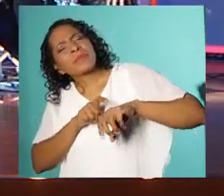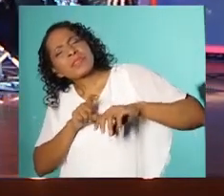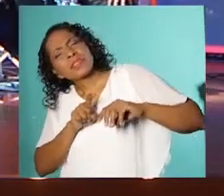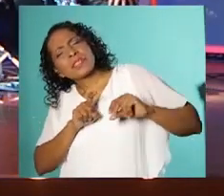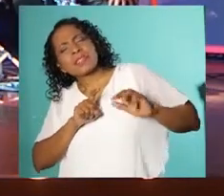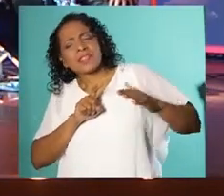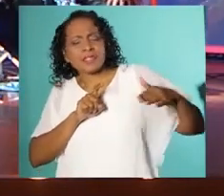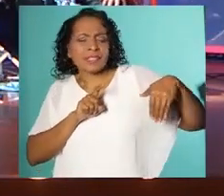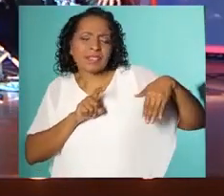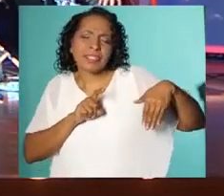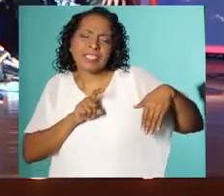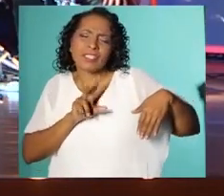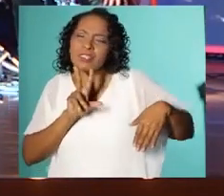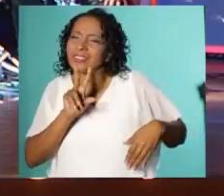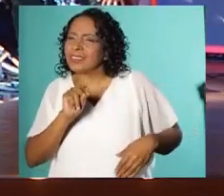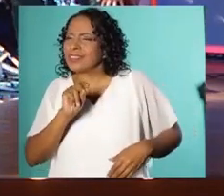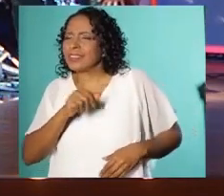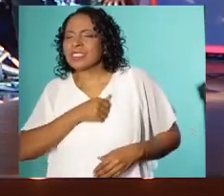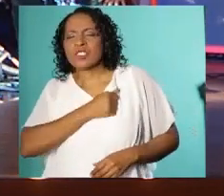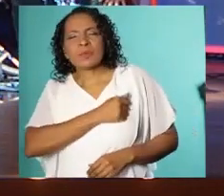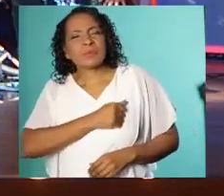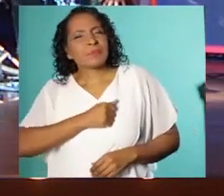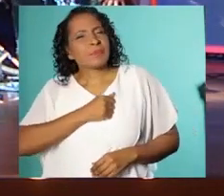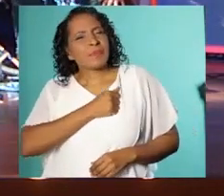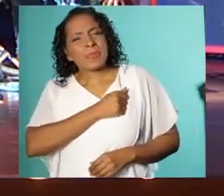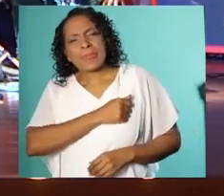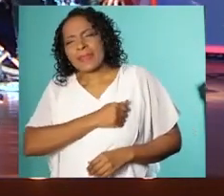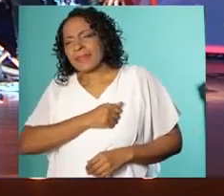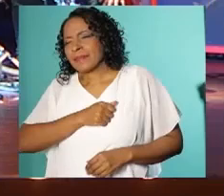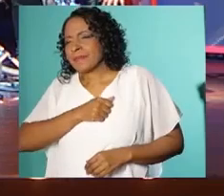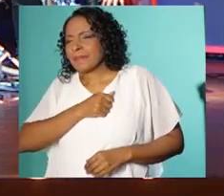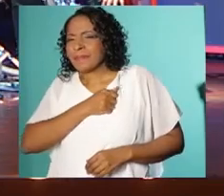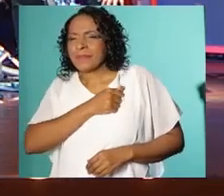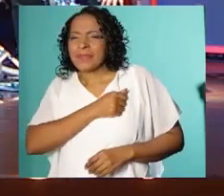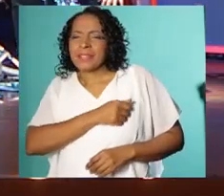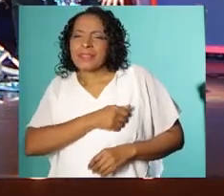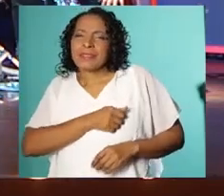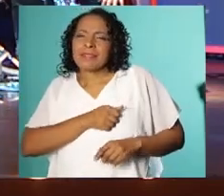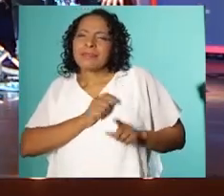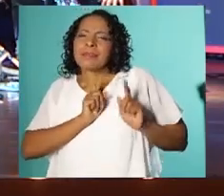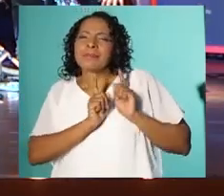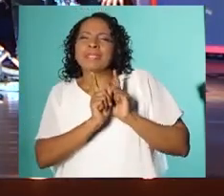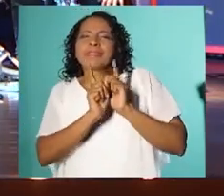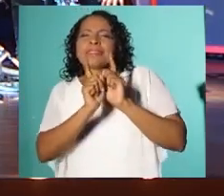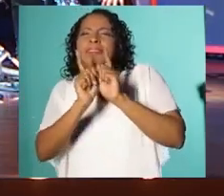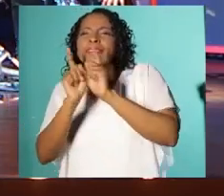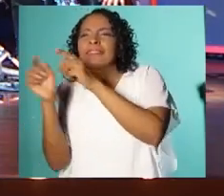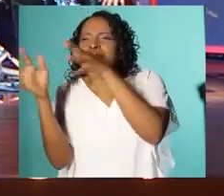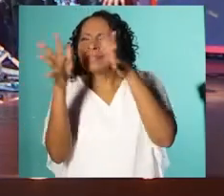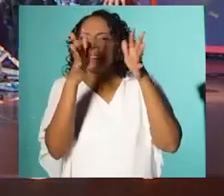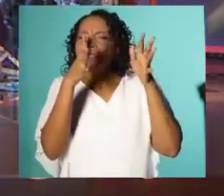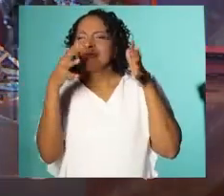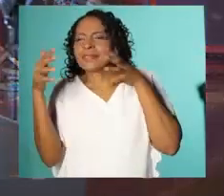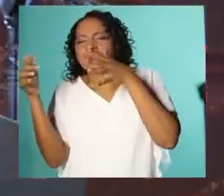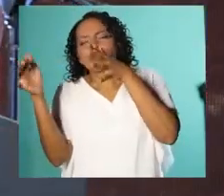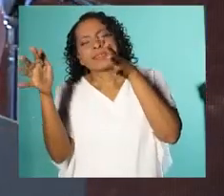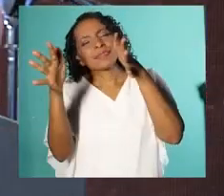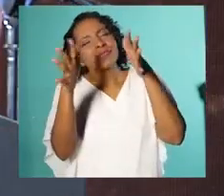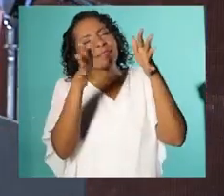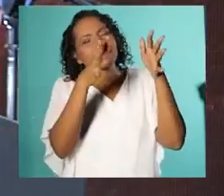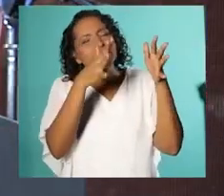1000 km/h, me deja atrás y no perdona. Es como perseguir al viento.